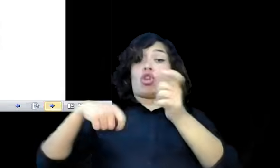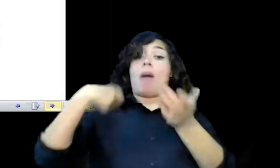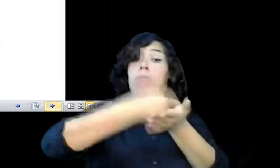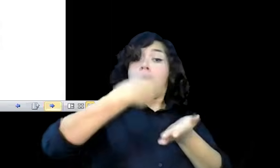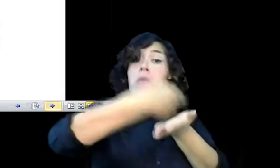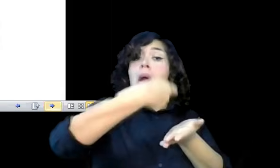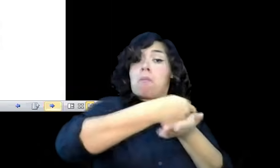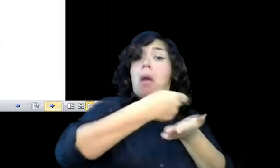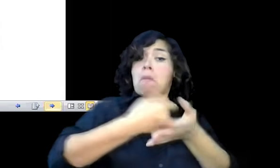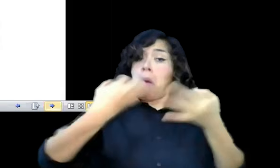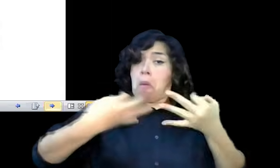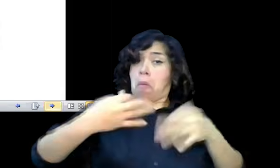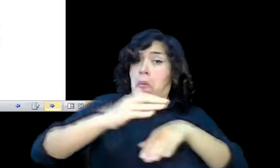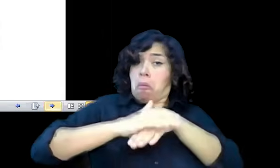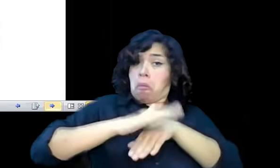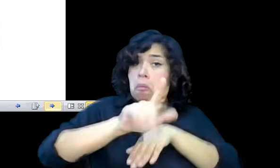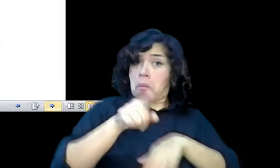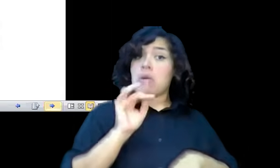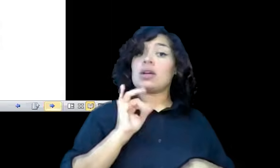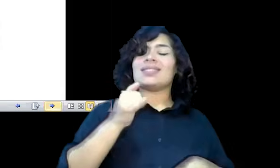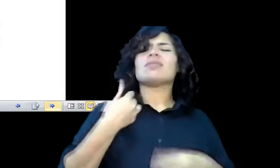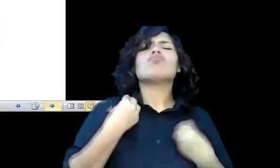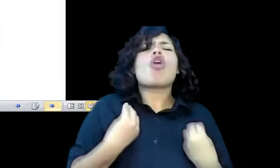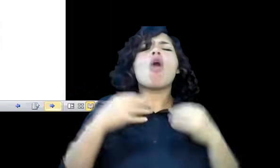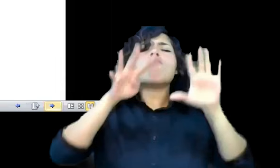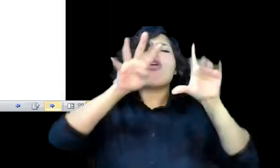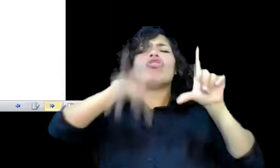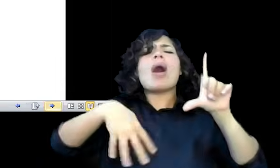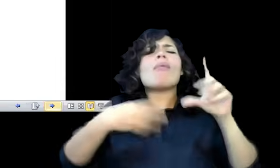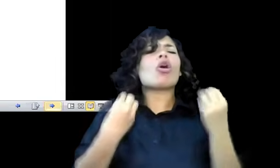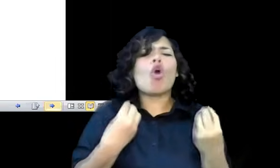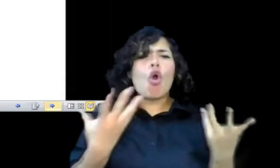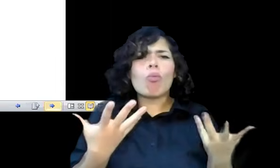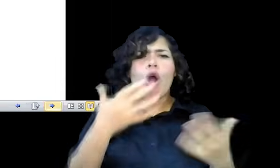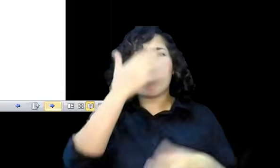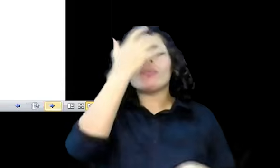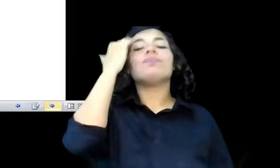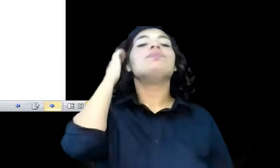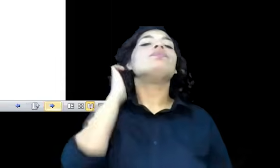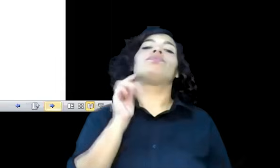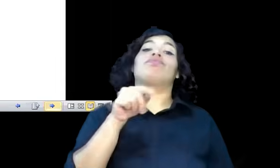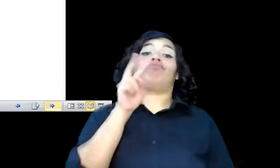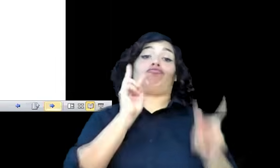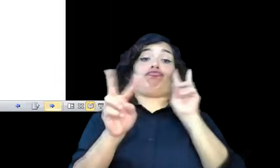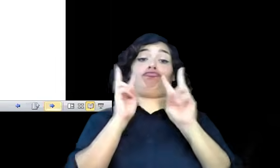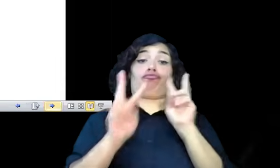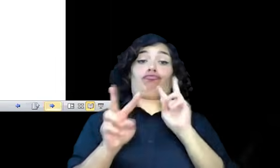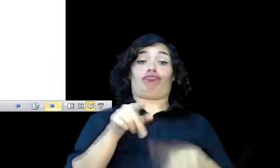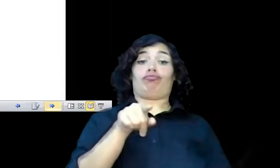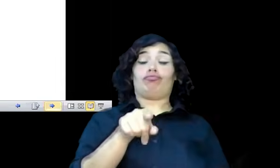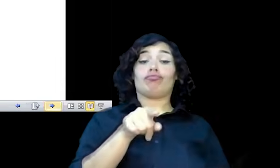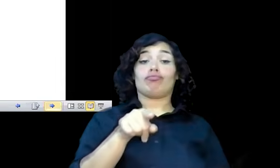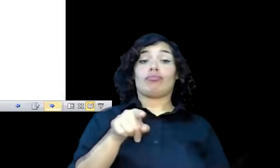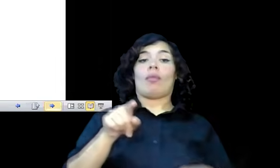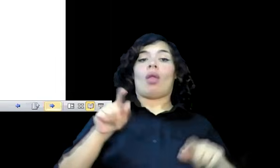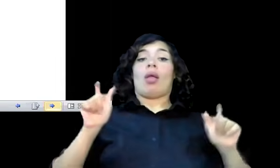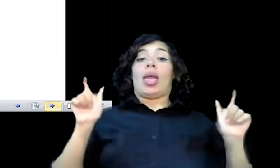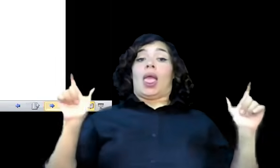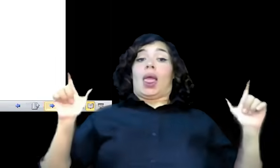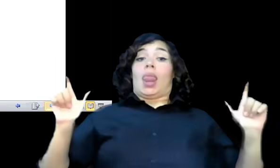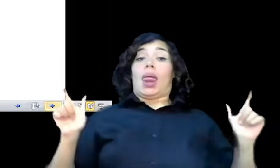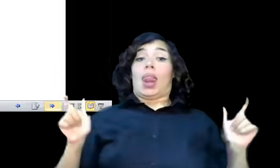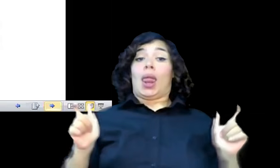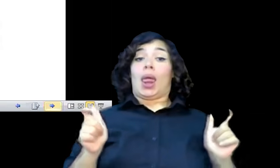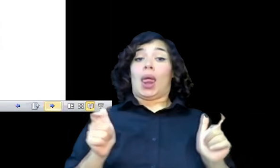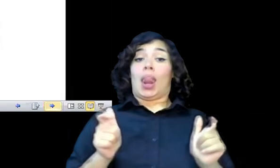acá tienen, sí, cómo queda la tabla. ¿Sí? Como verán, se va reduciendo